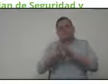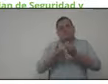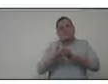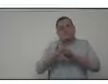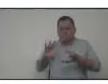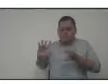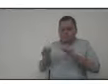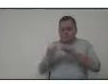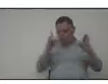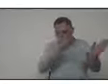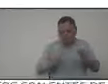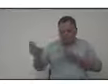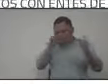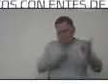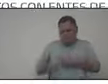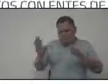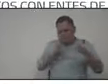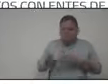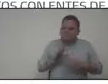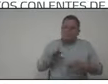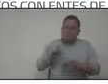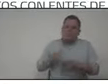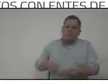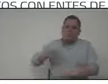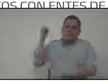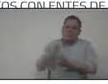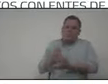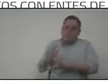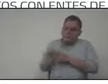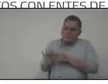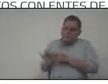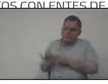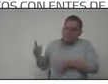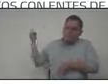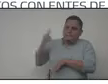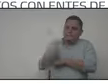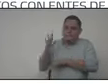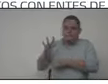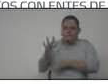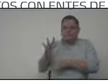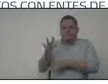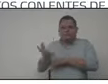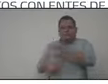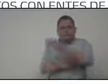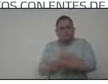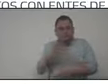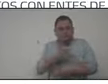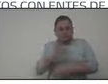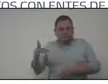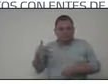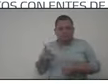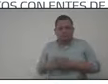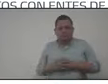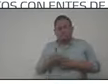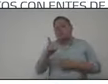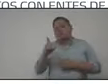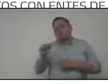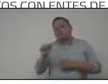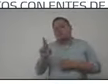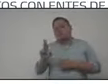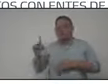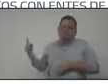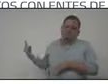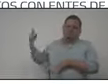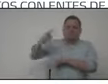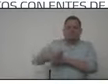Estos planes son de obligatorio cumplimiento según los lineamientos del DAF,